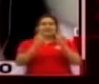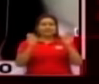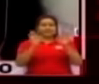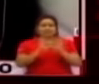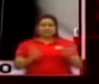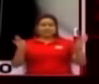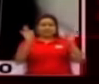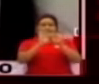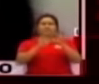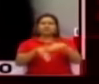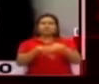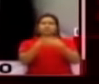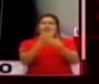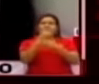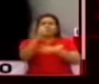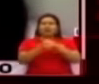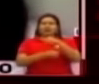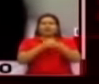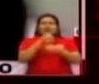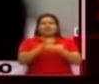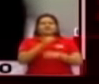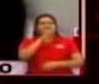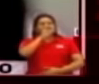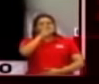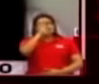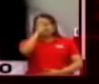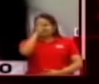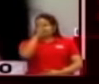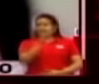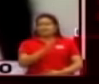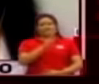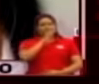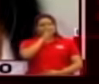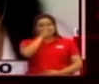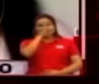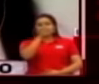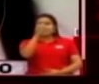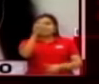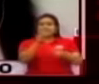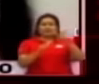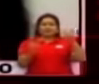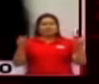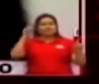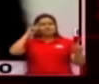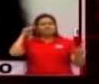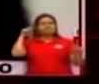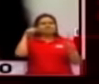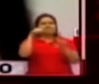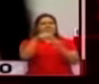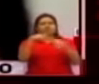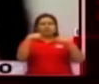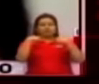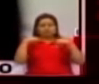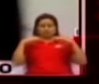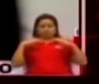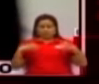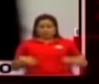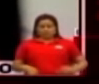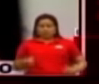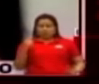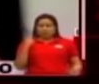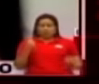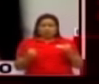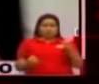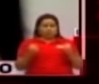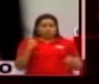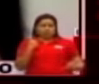año, cuando se inicia un nuevo año, por lo general casi que la mayoría de los ciudadanos tenemos ese propósito. Vamos a mejorar nuestra dieta,